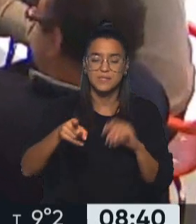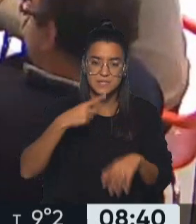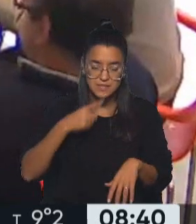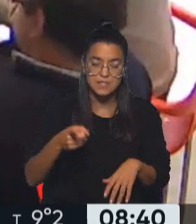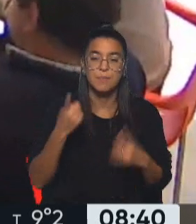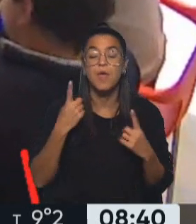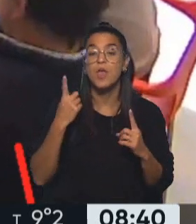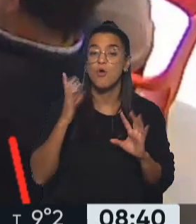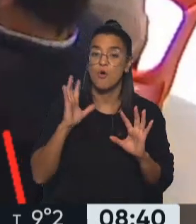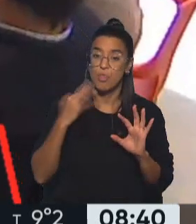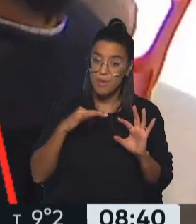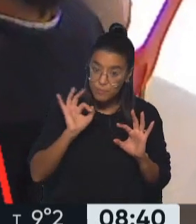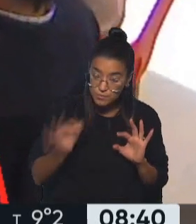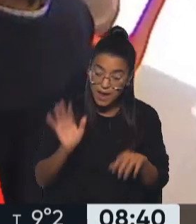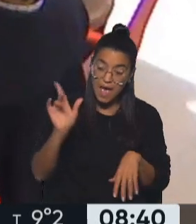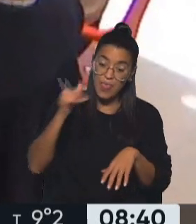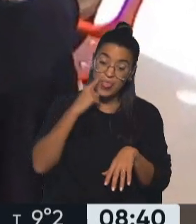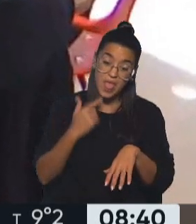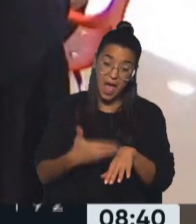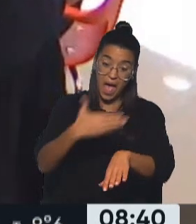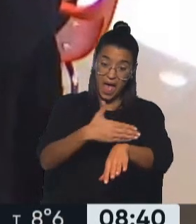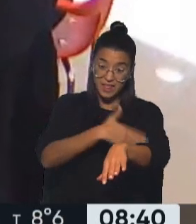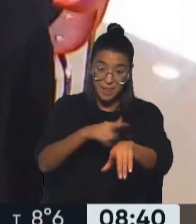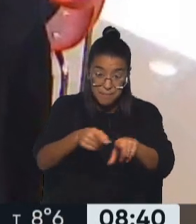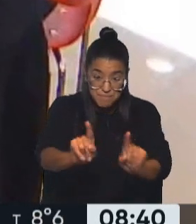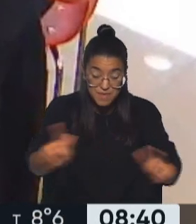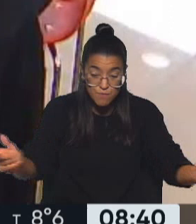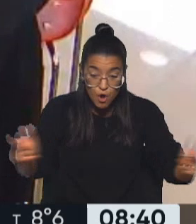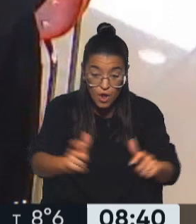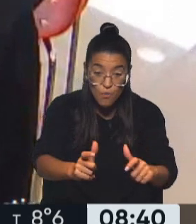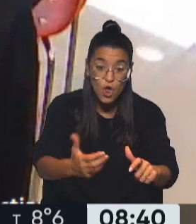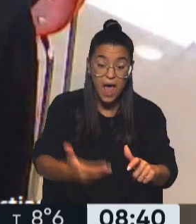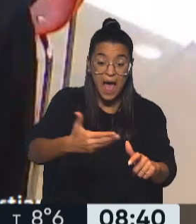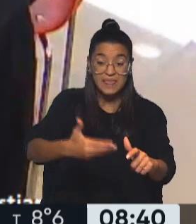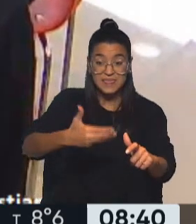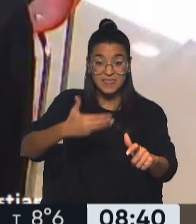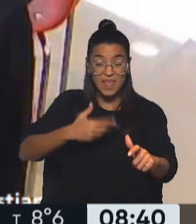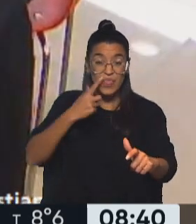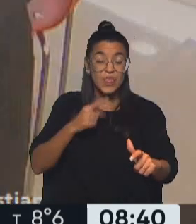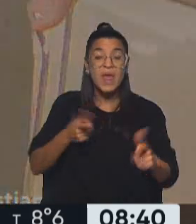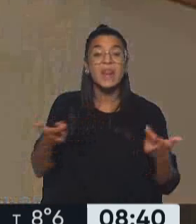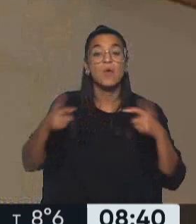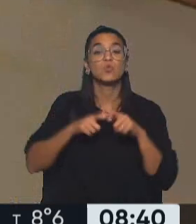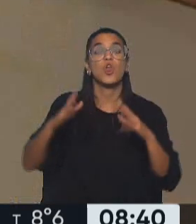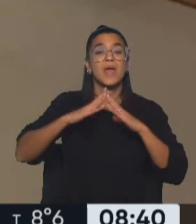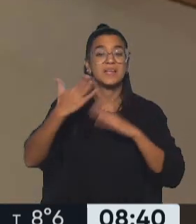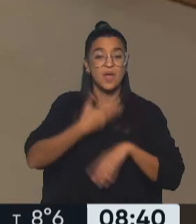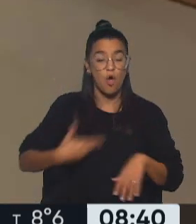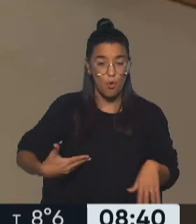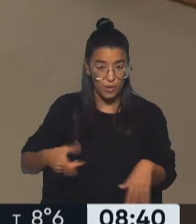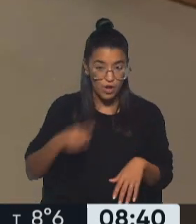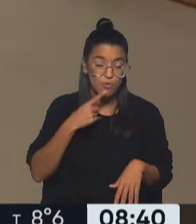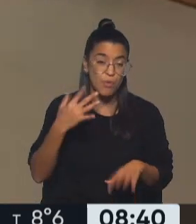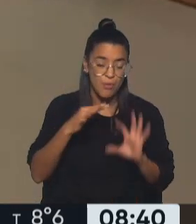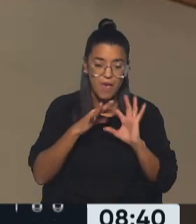consideración que pocos días antes de que se produjera este hecho, hubo una reunión en Casa de Gobierno, porque esto hay